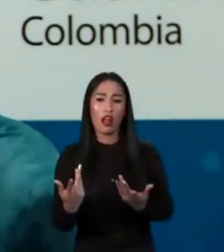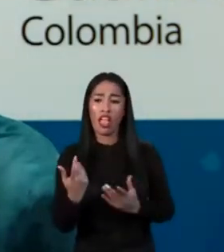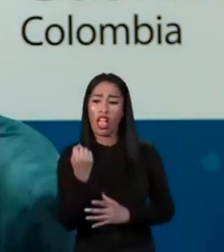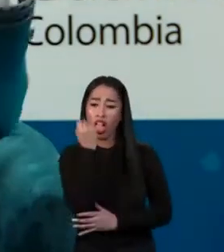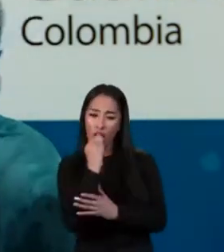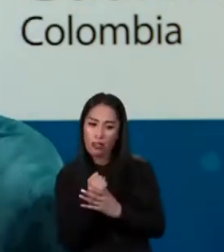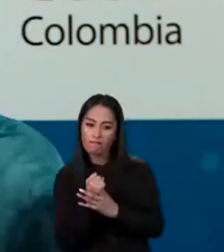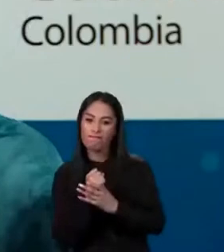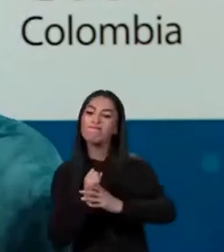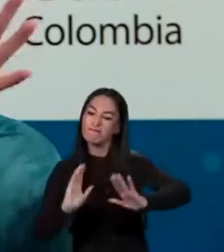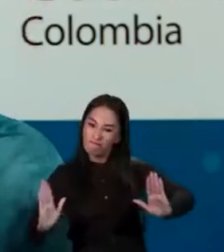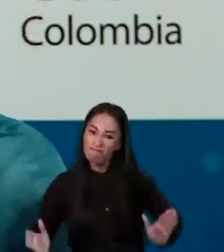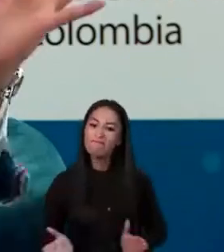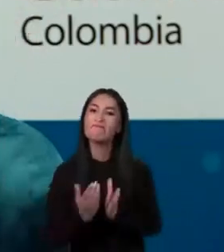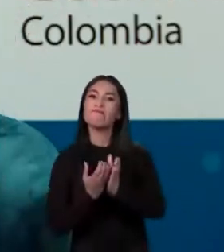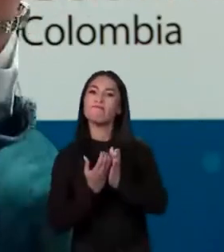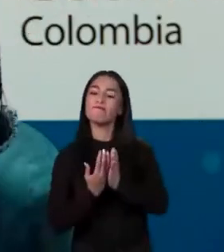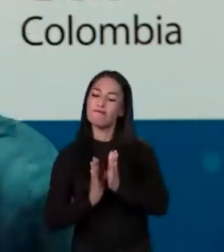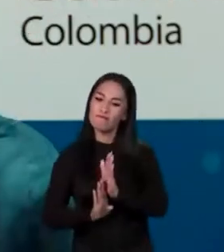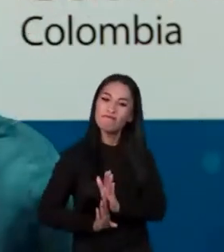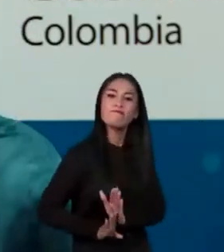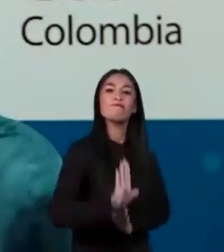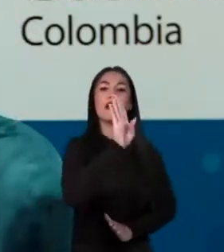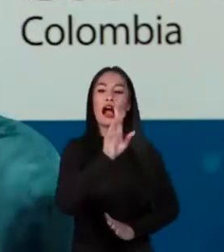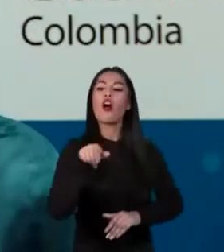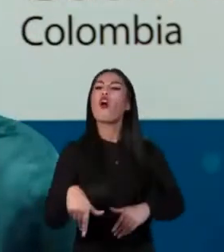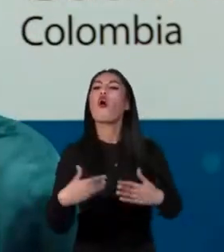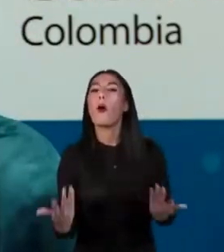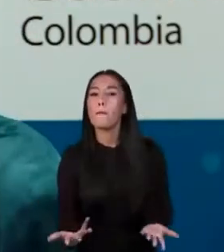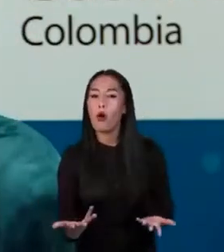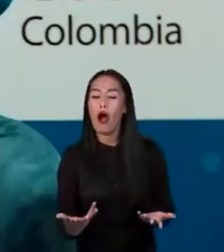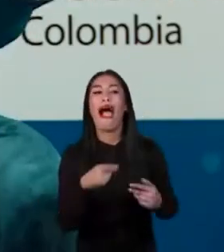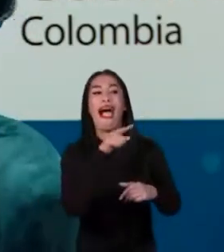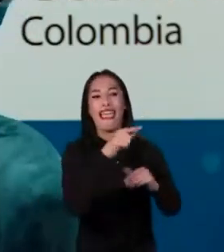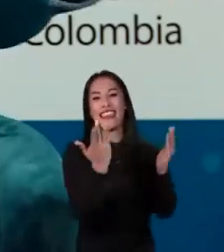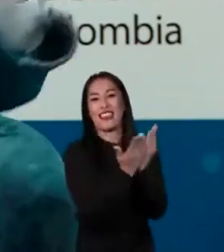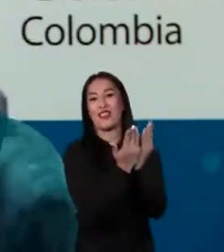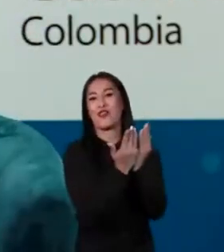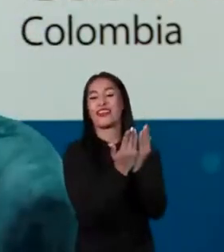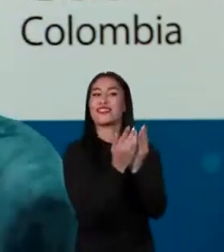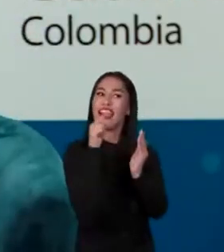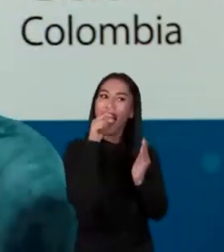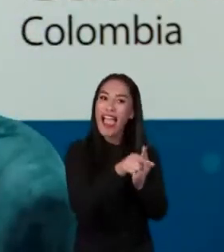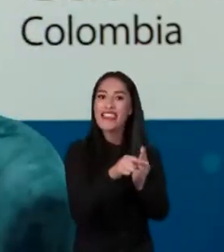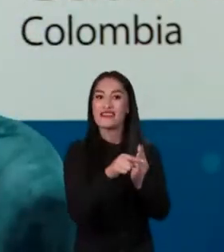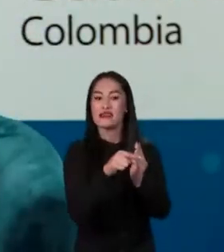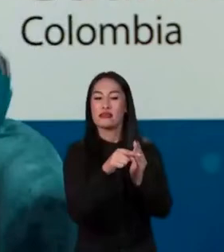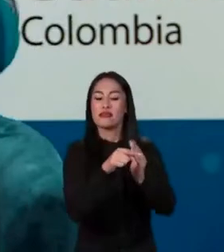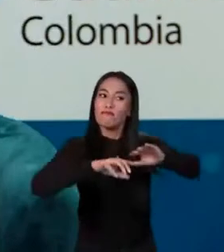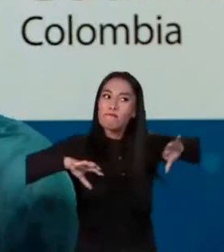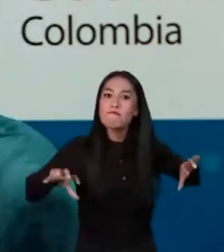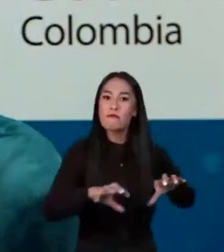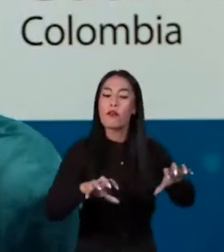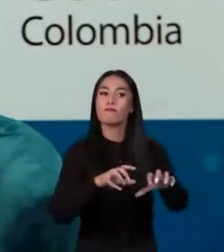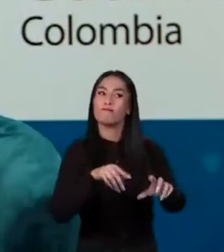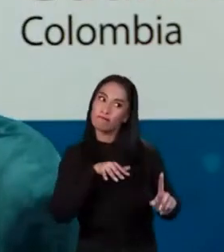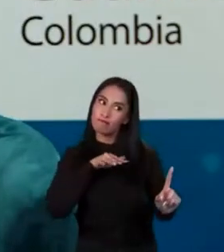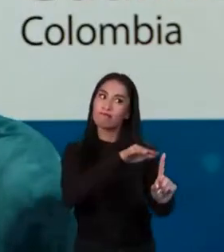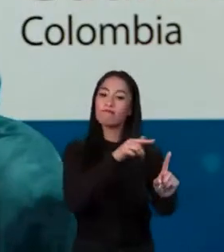educación y así allá deben moverse en los indicadores hacia allá es donde se deben mover lo que debemos